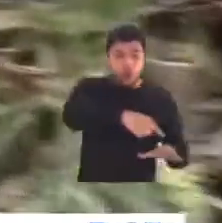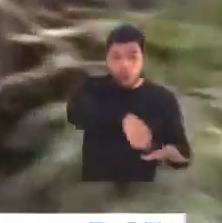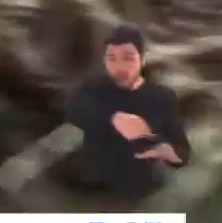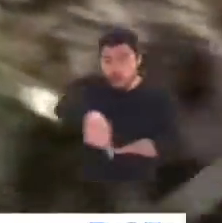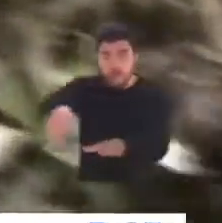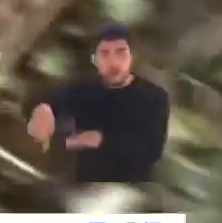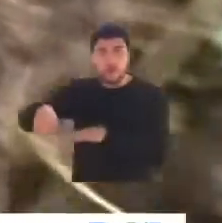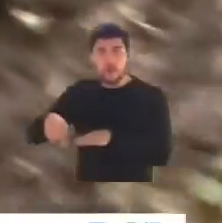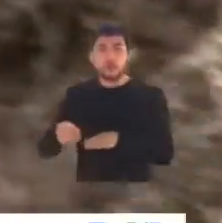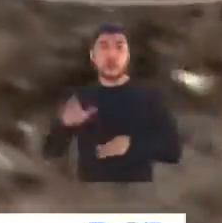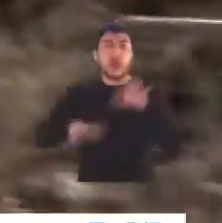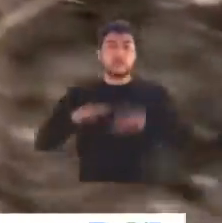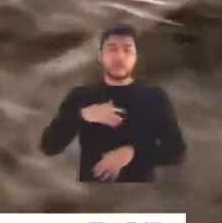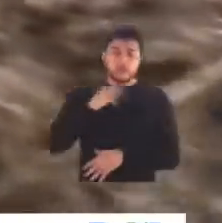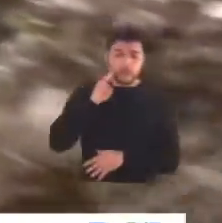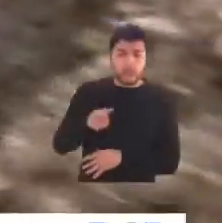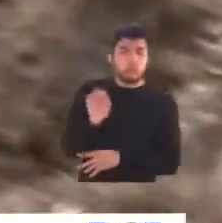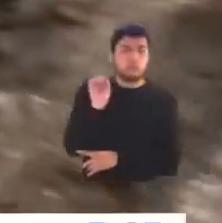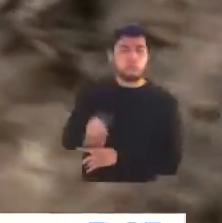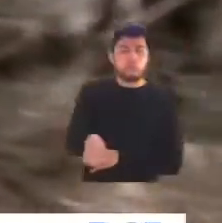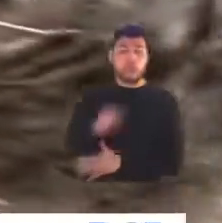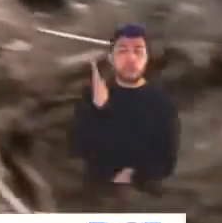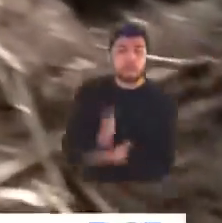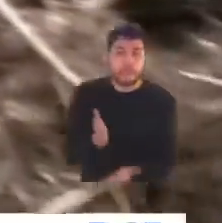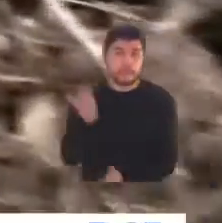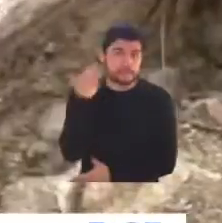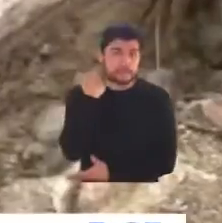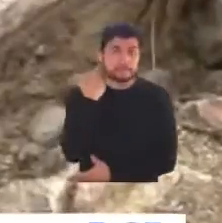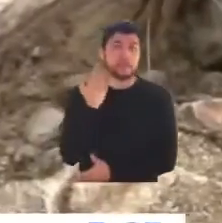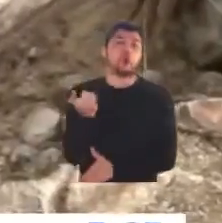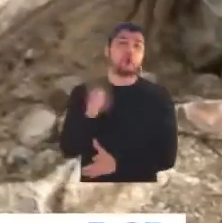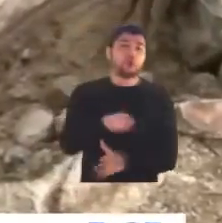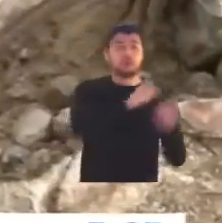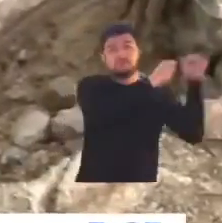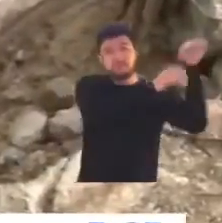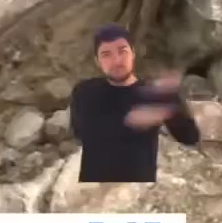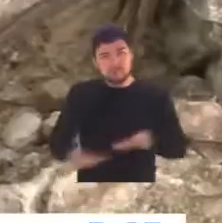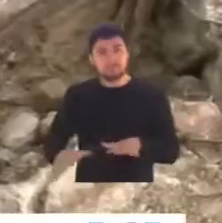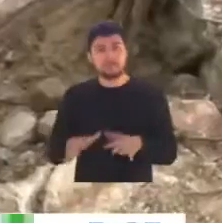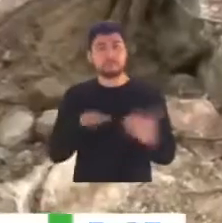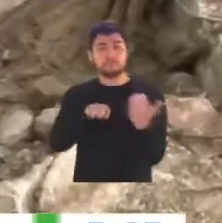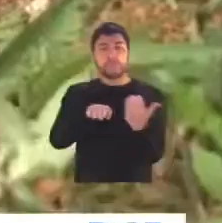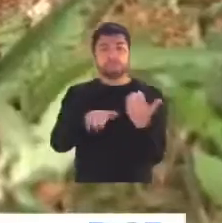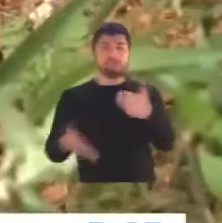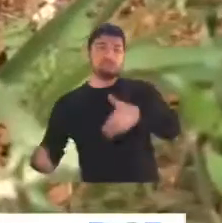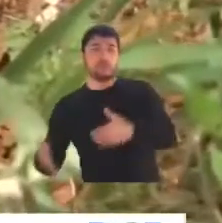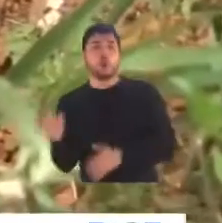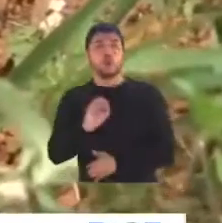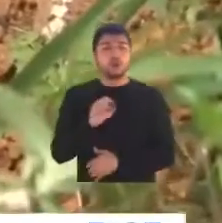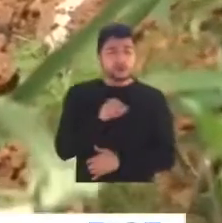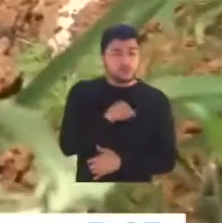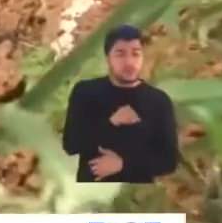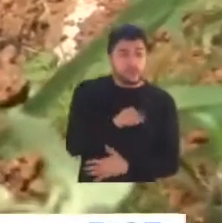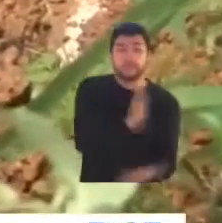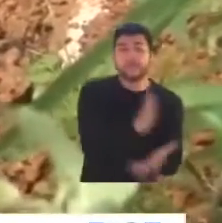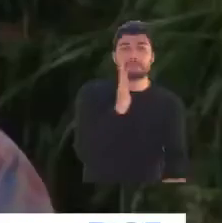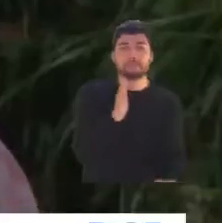vía y que hay veces no se ven, sino también por los derrumbes, pérdidas de banca y pasos en falso.